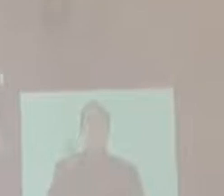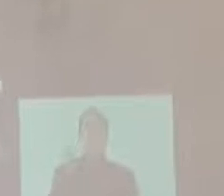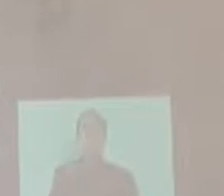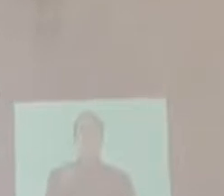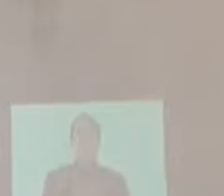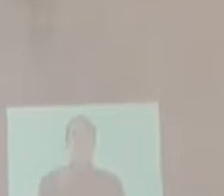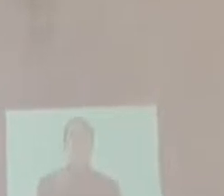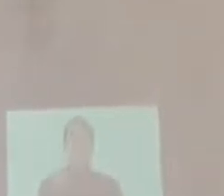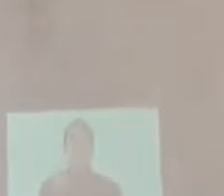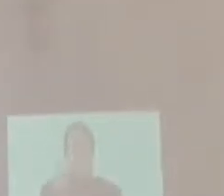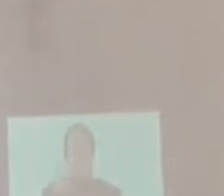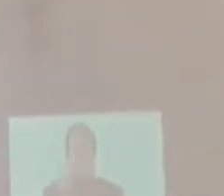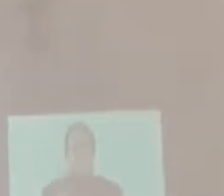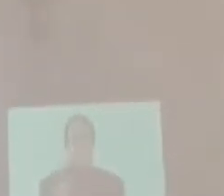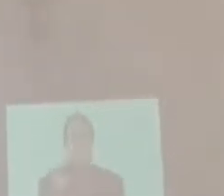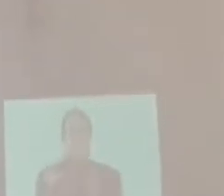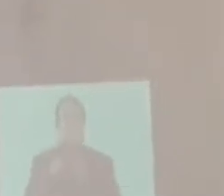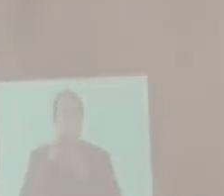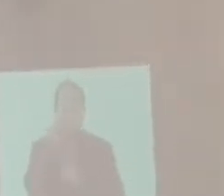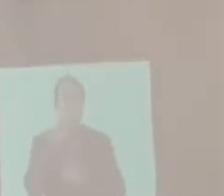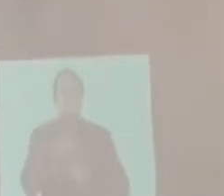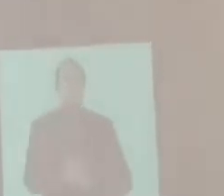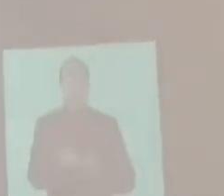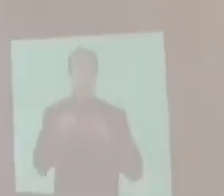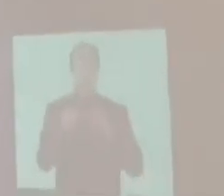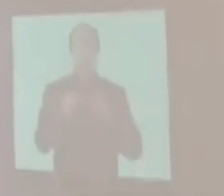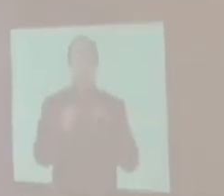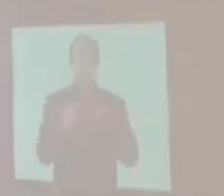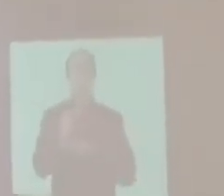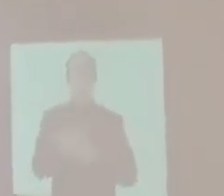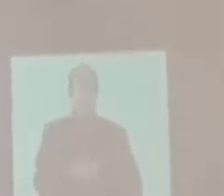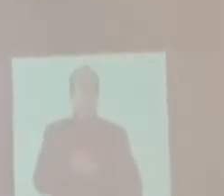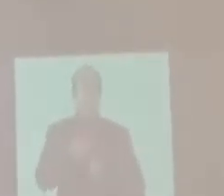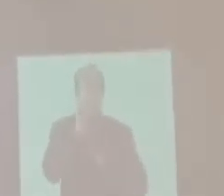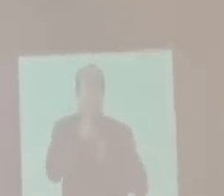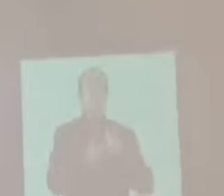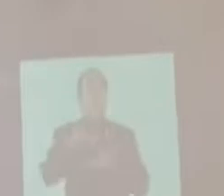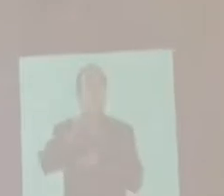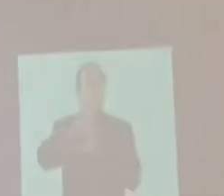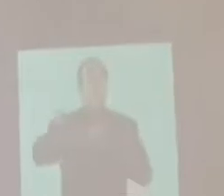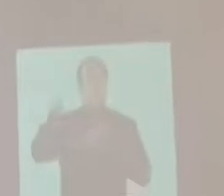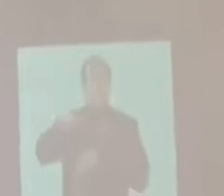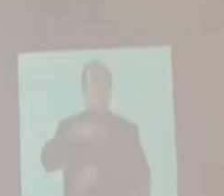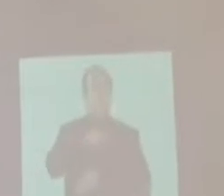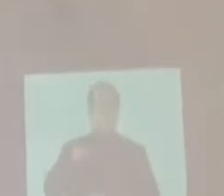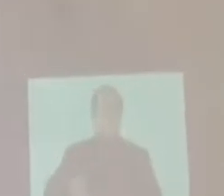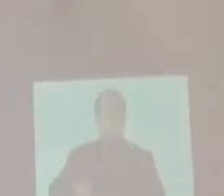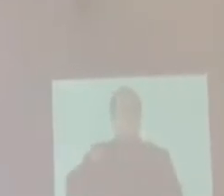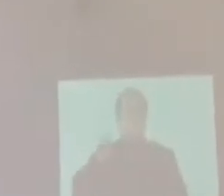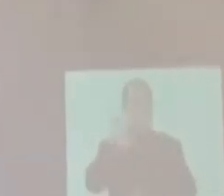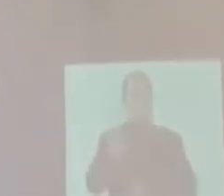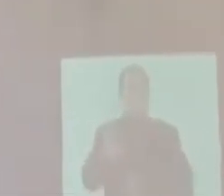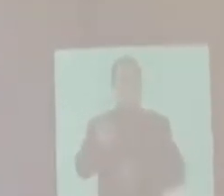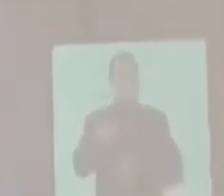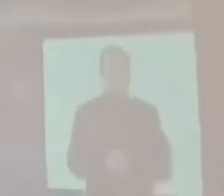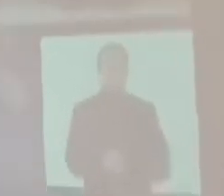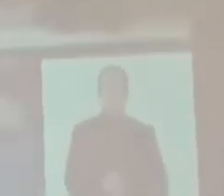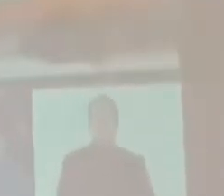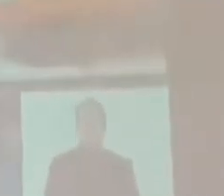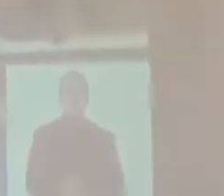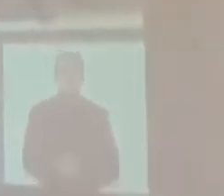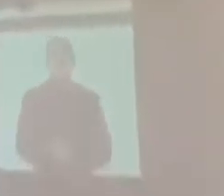Los nuevos trenes provienen de China. en un 70%, y por las